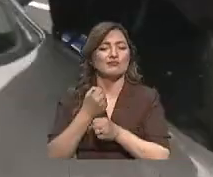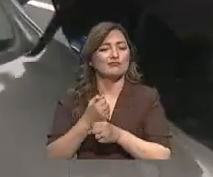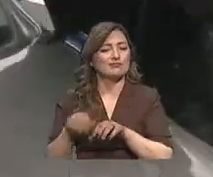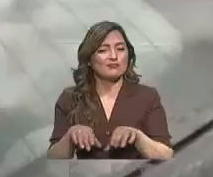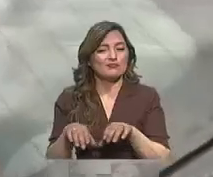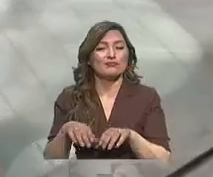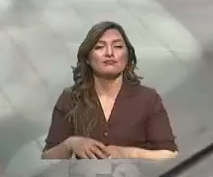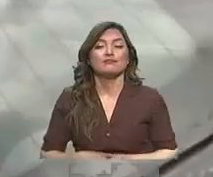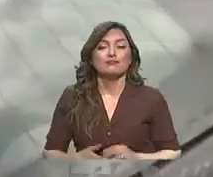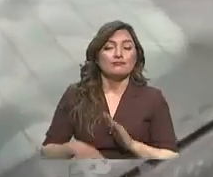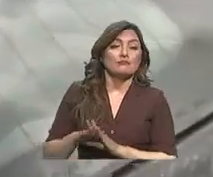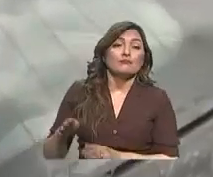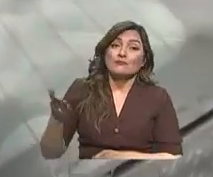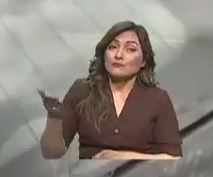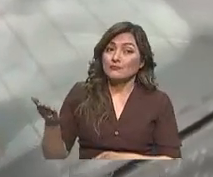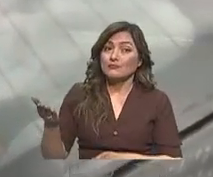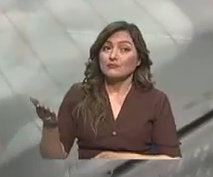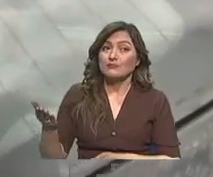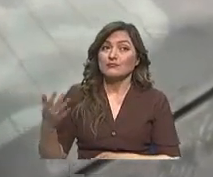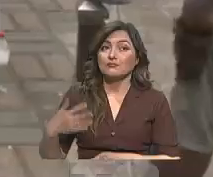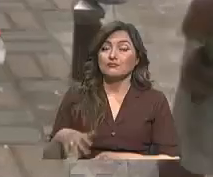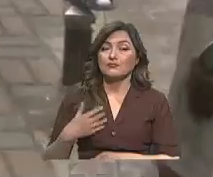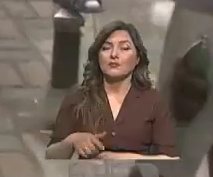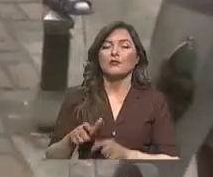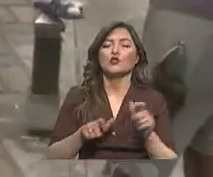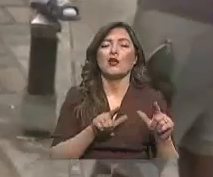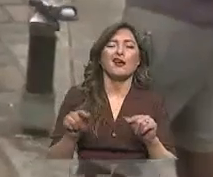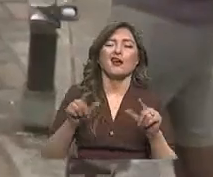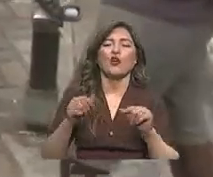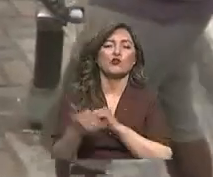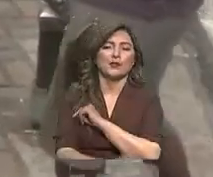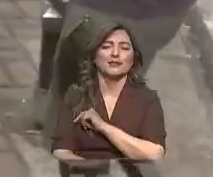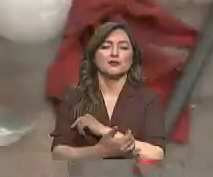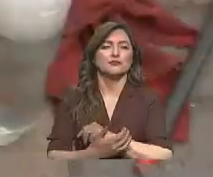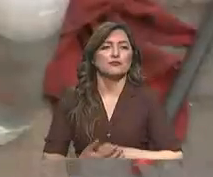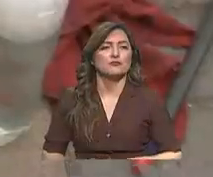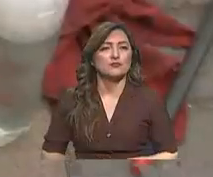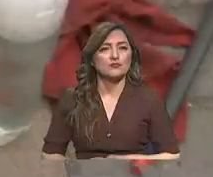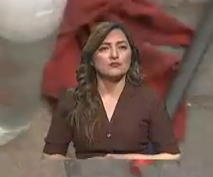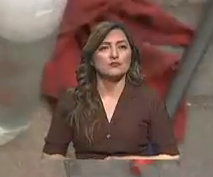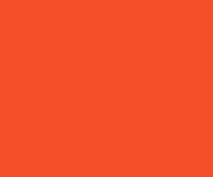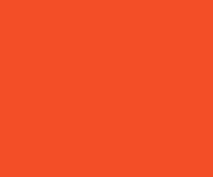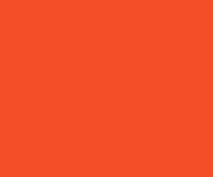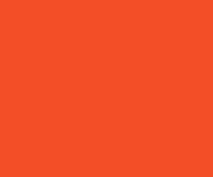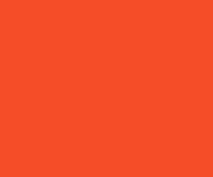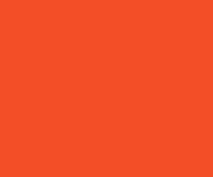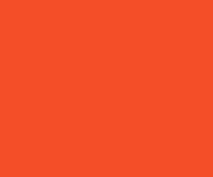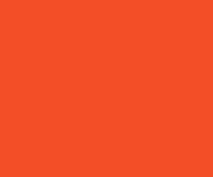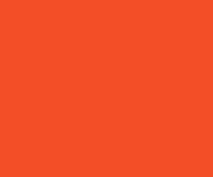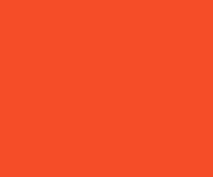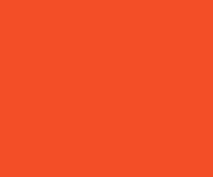la mayor parte de ellas están en situación de movilidad humana stephanie para las 24 horas